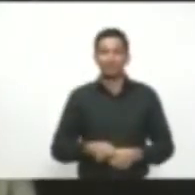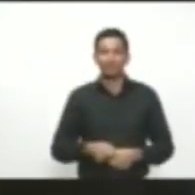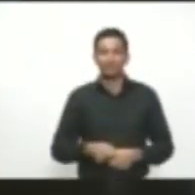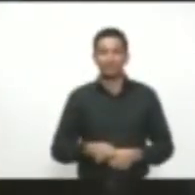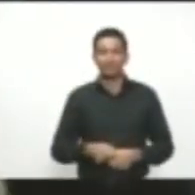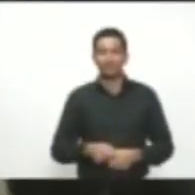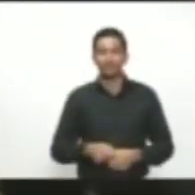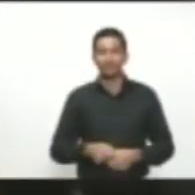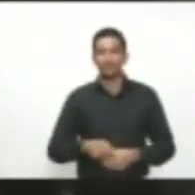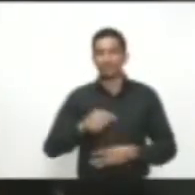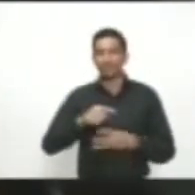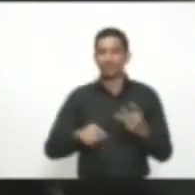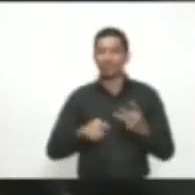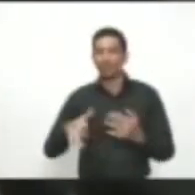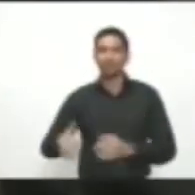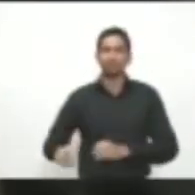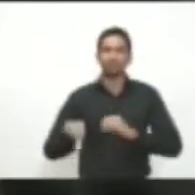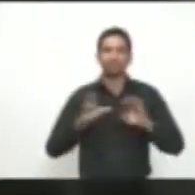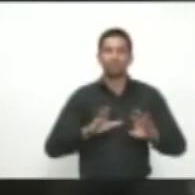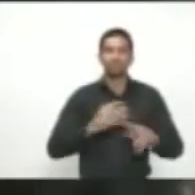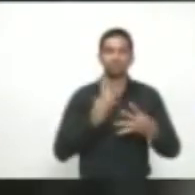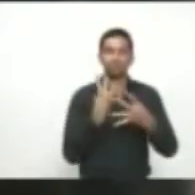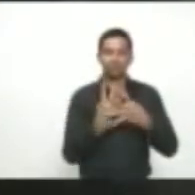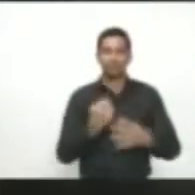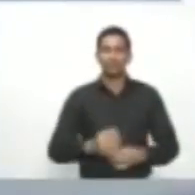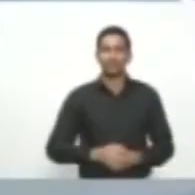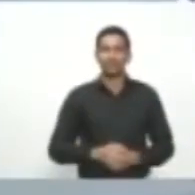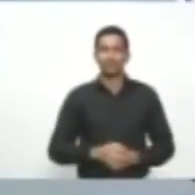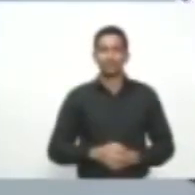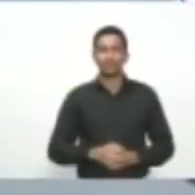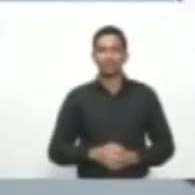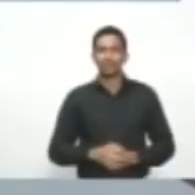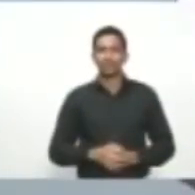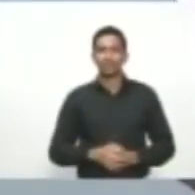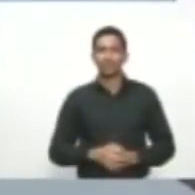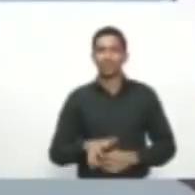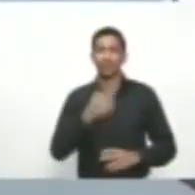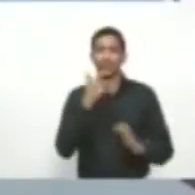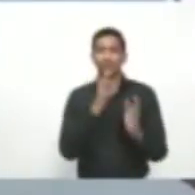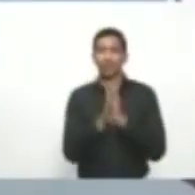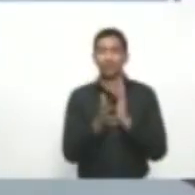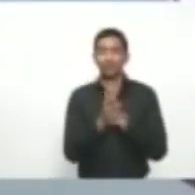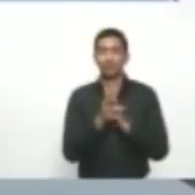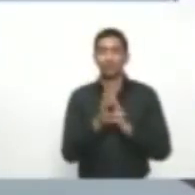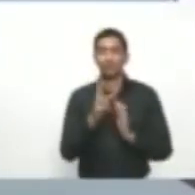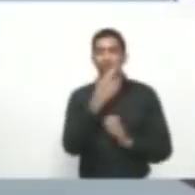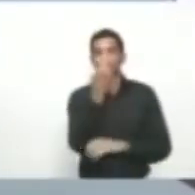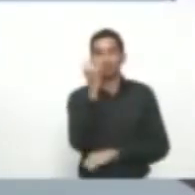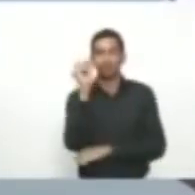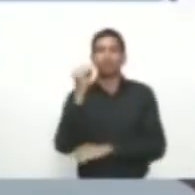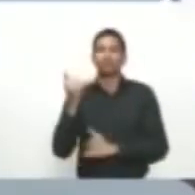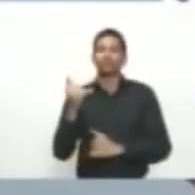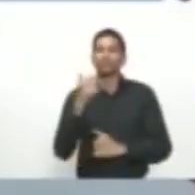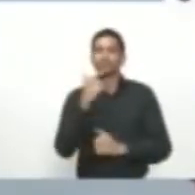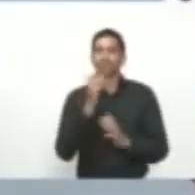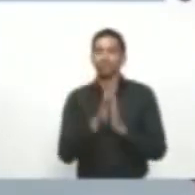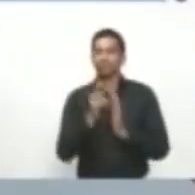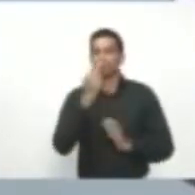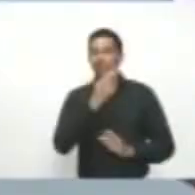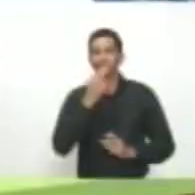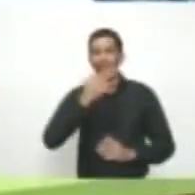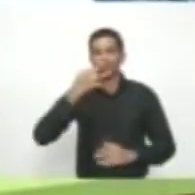Obediente Enríquez, quienes fueron enviados a la cárcel. La información desde Riohacha, con Yuri Reales Magdaniel, las noticias, un compromiso con la